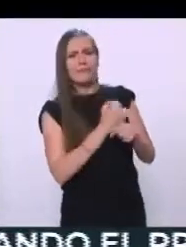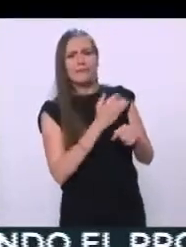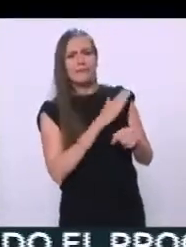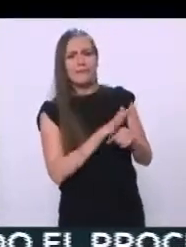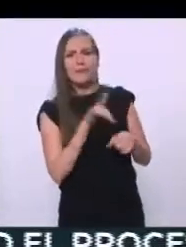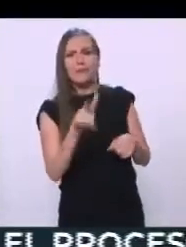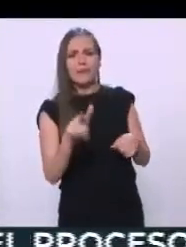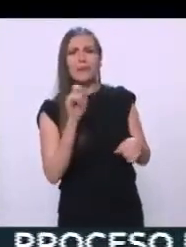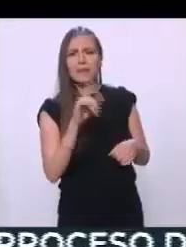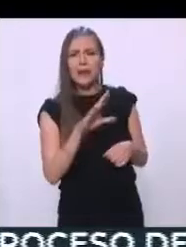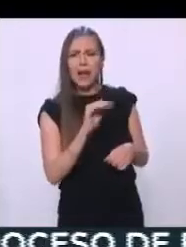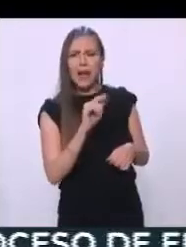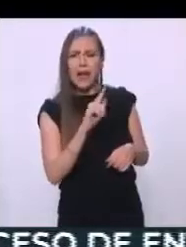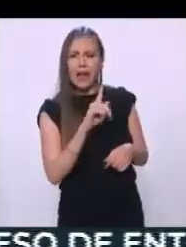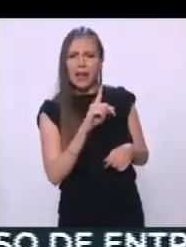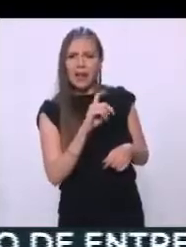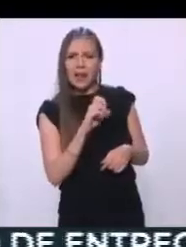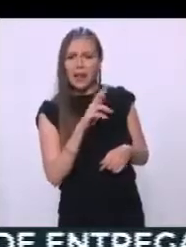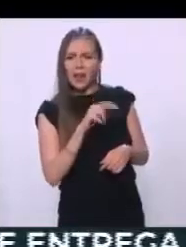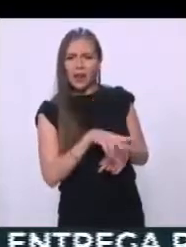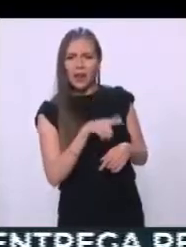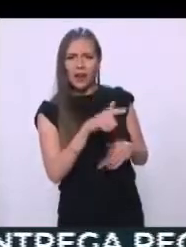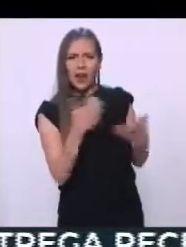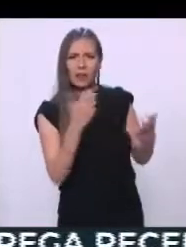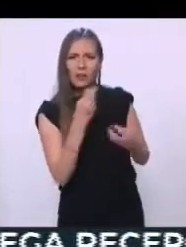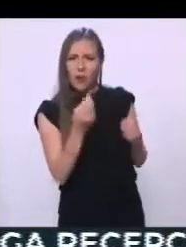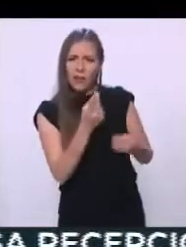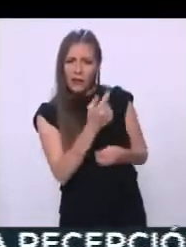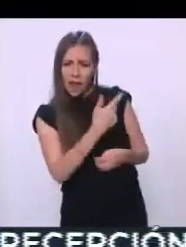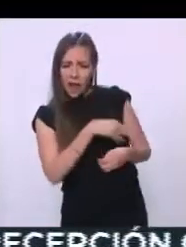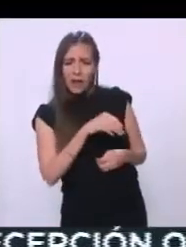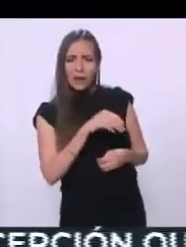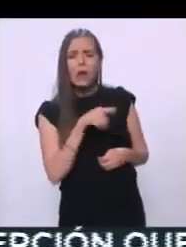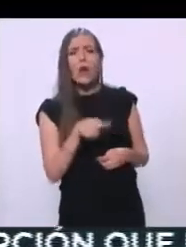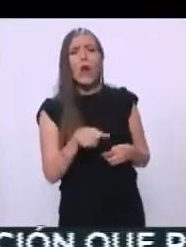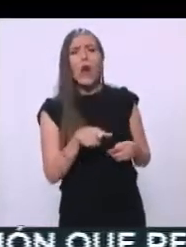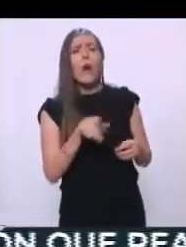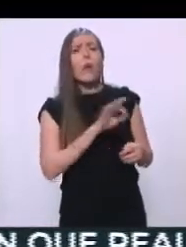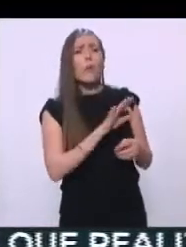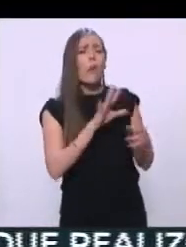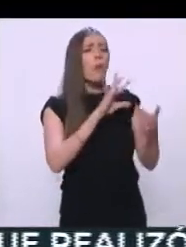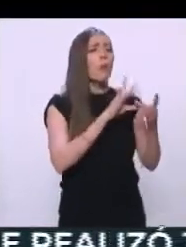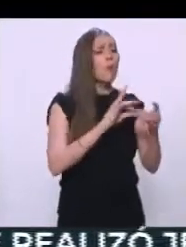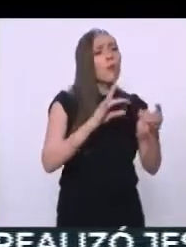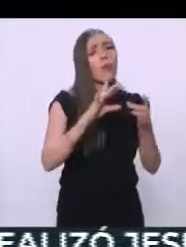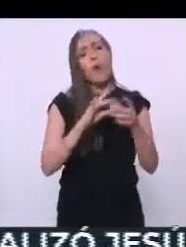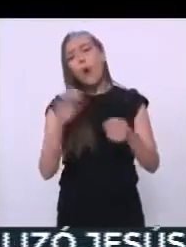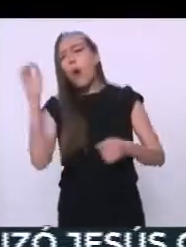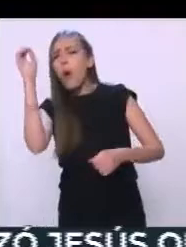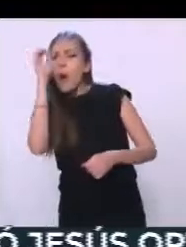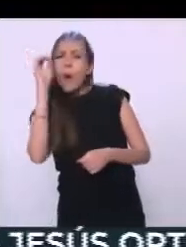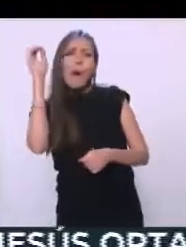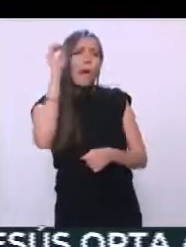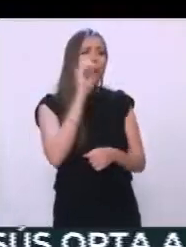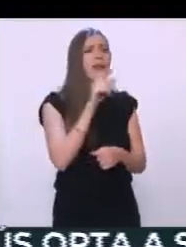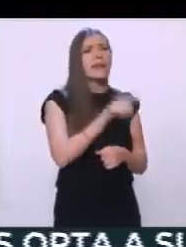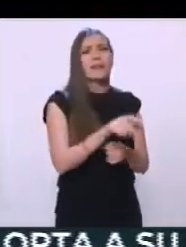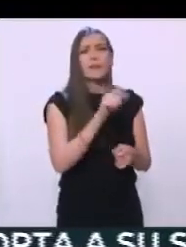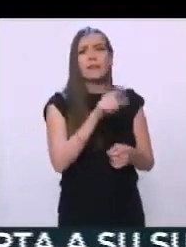daño al país como Felipe Calderón pues opine con tanta soltura sobre los temas de relevancia